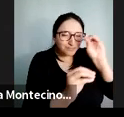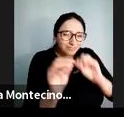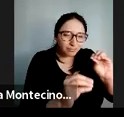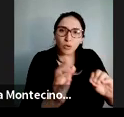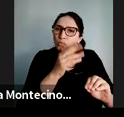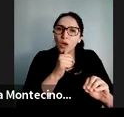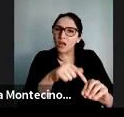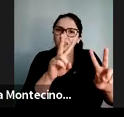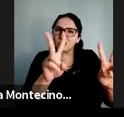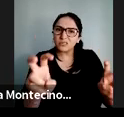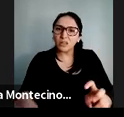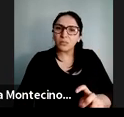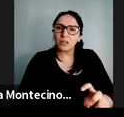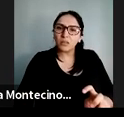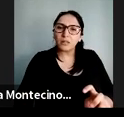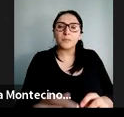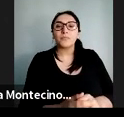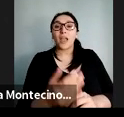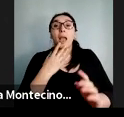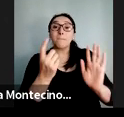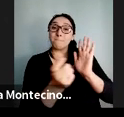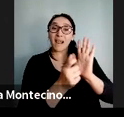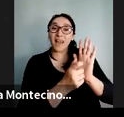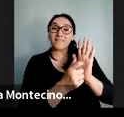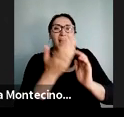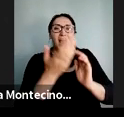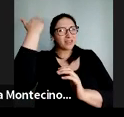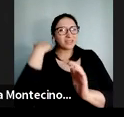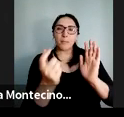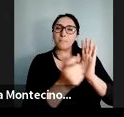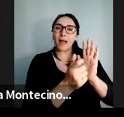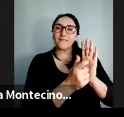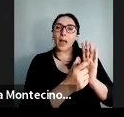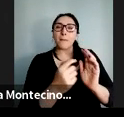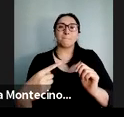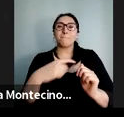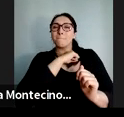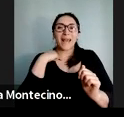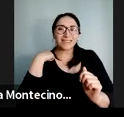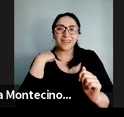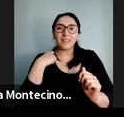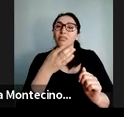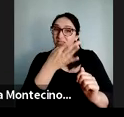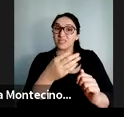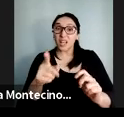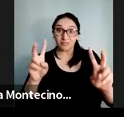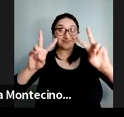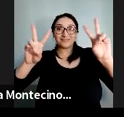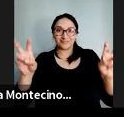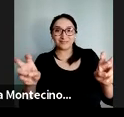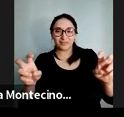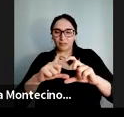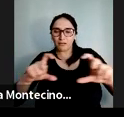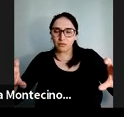pasado una campaña que se llamó Hay palabras que matan, pero que en el fondo no visibilizaba ningún tipo de